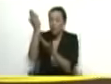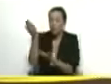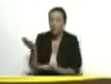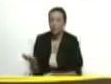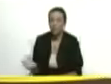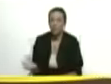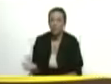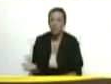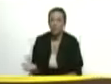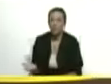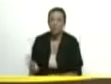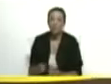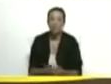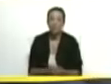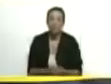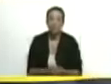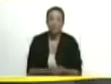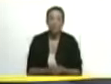Moros.